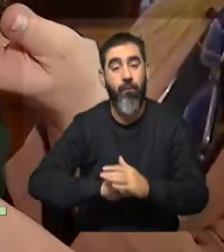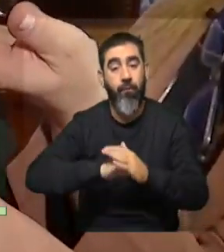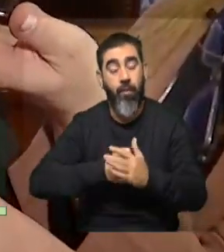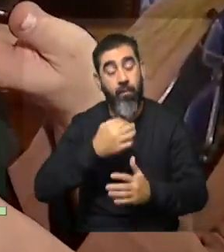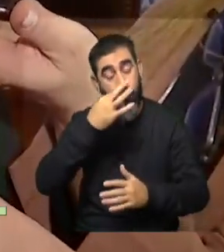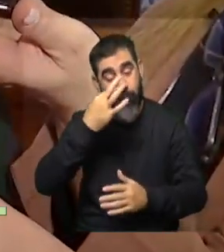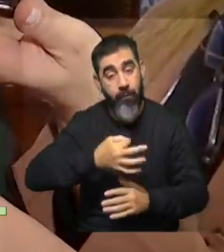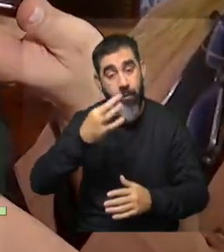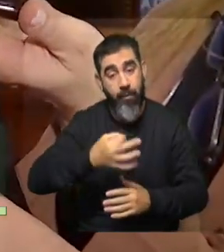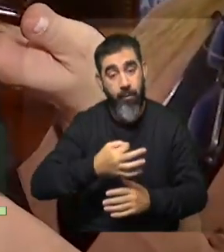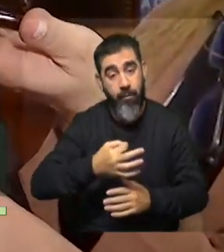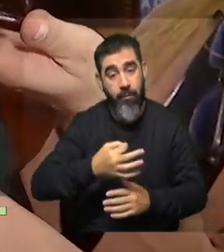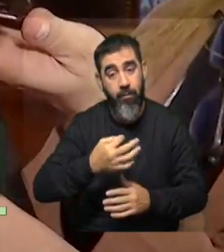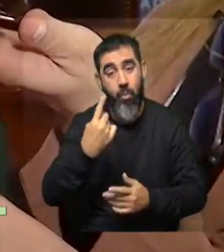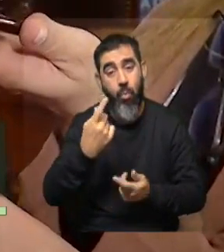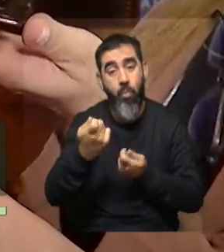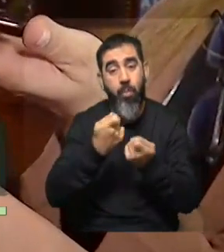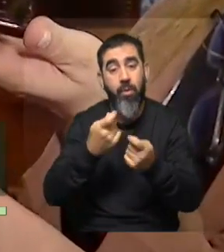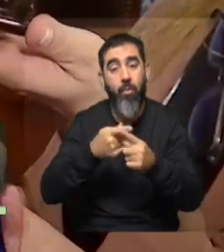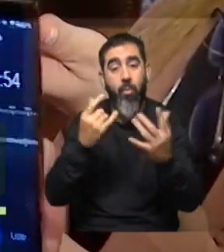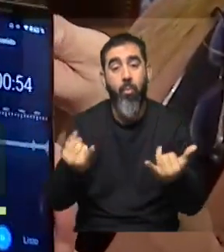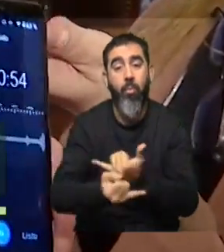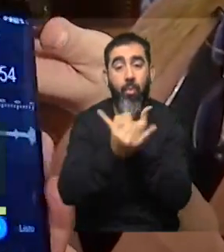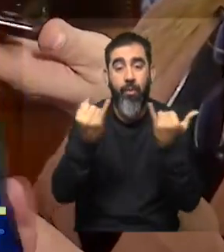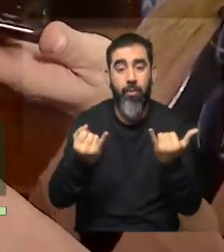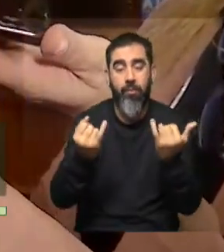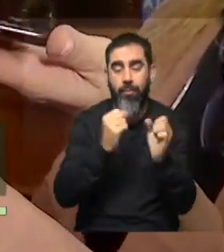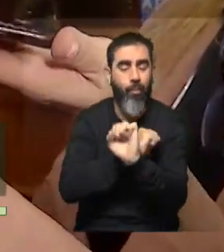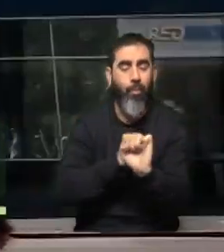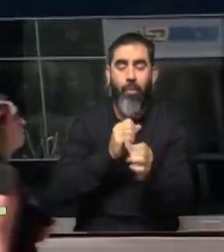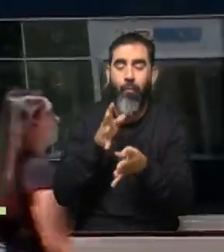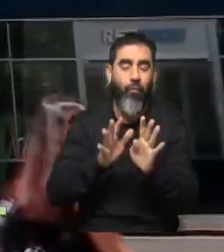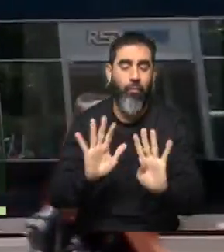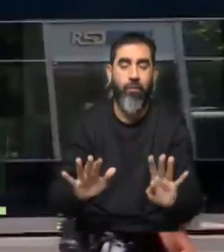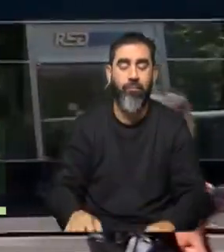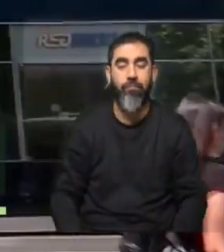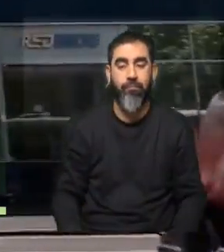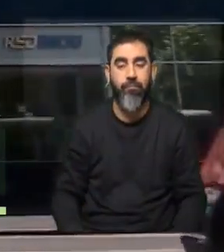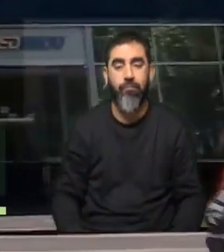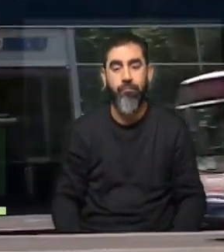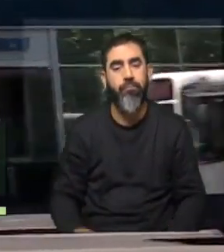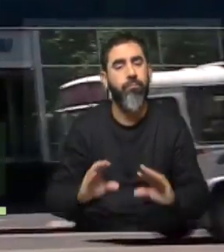verdad está dando un préstamo por día no se puede tener un banco para eso